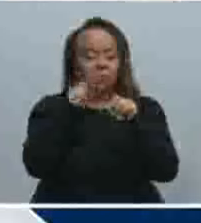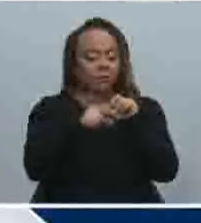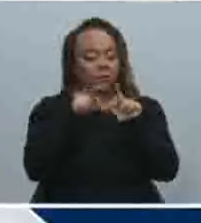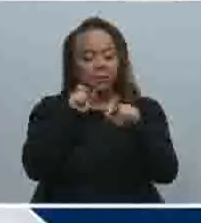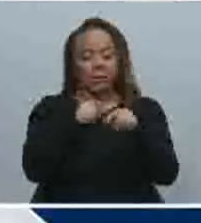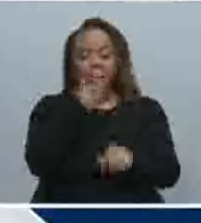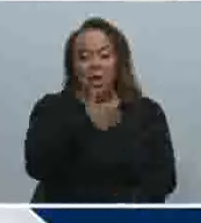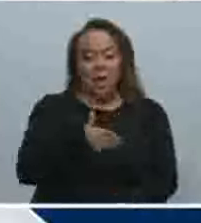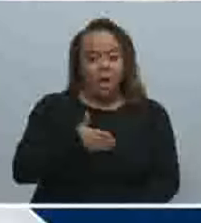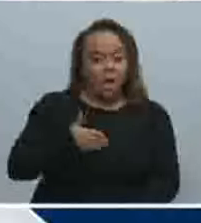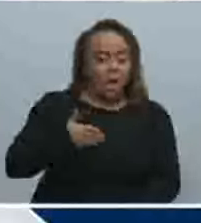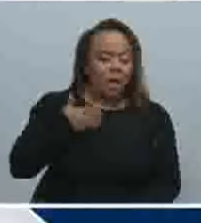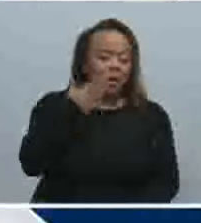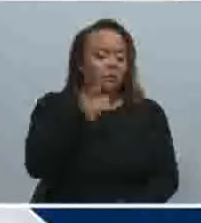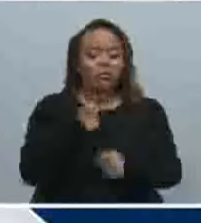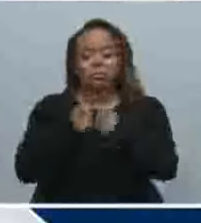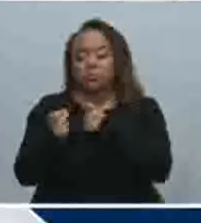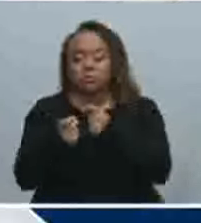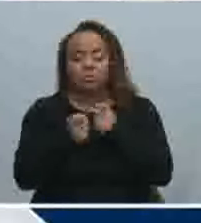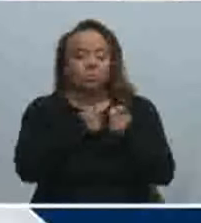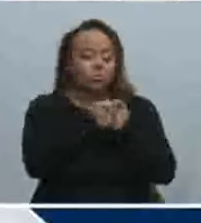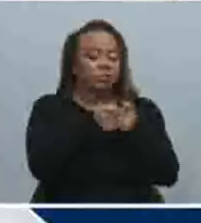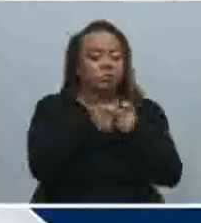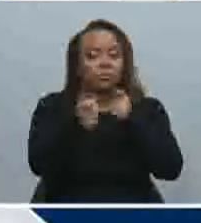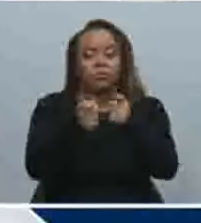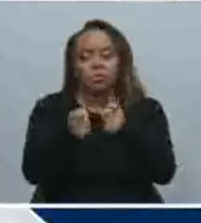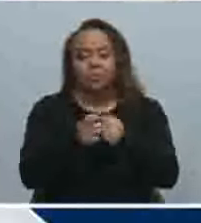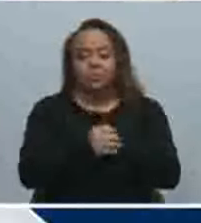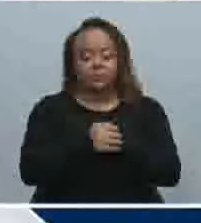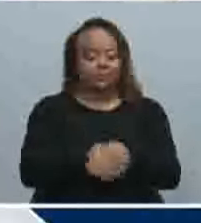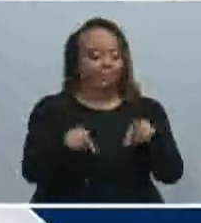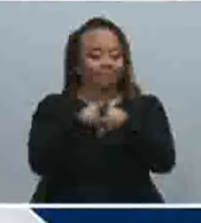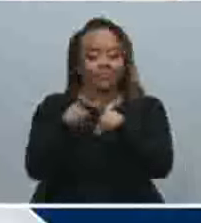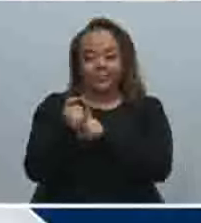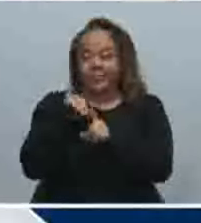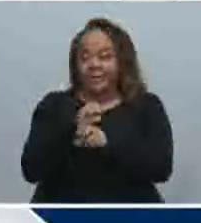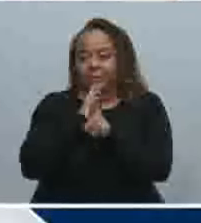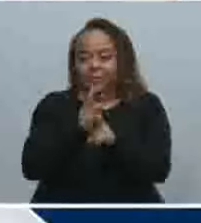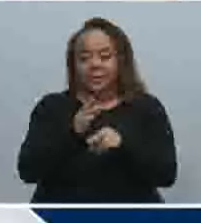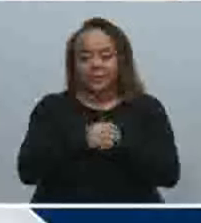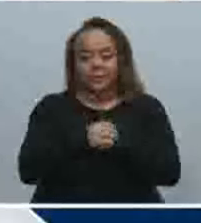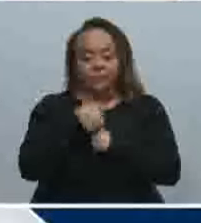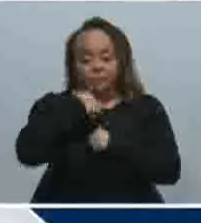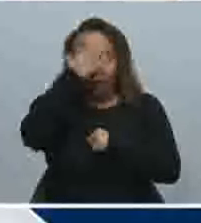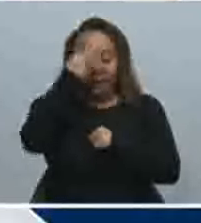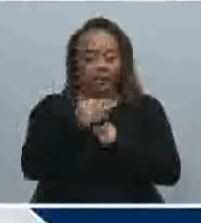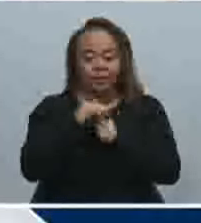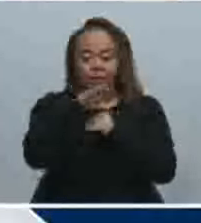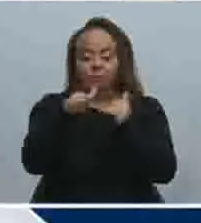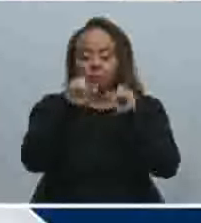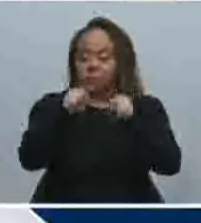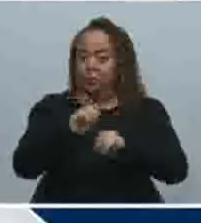lento manejando la pelota buscando con quién que que tampoco hay una respuesta que que yo creo que pueda